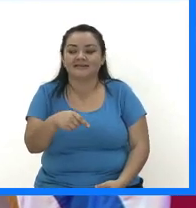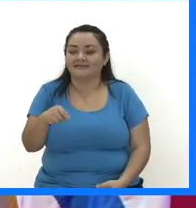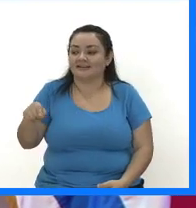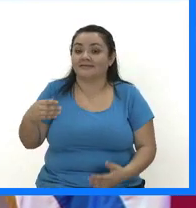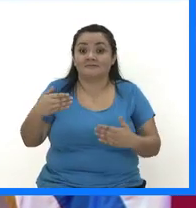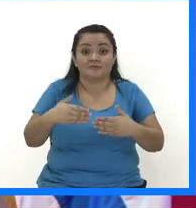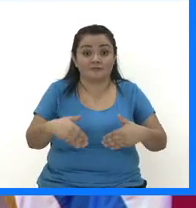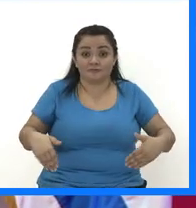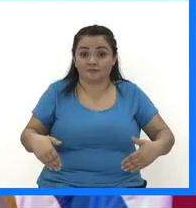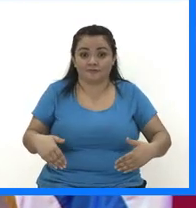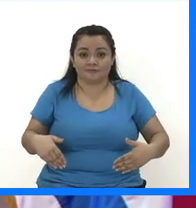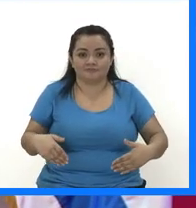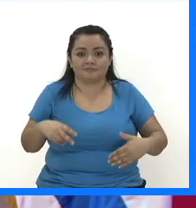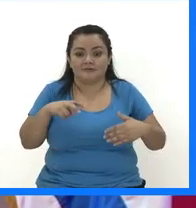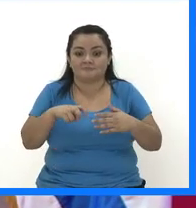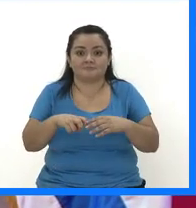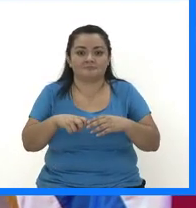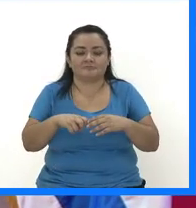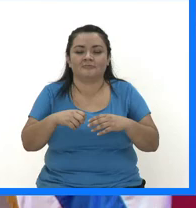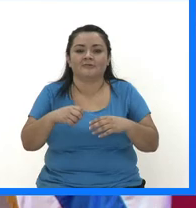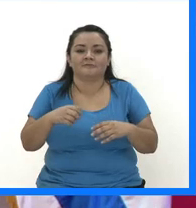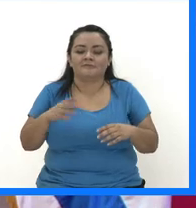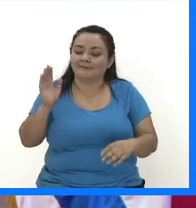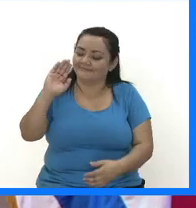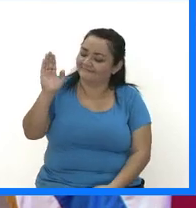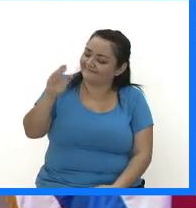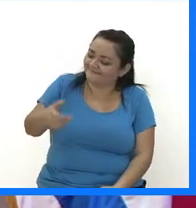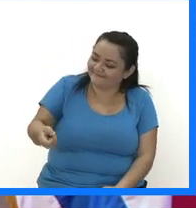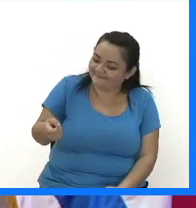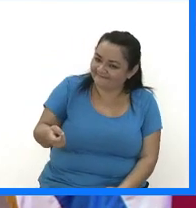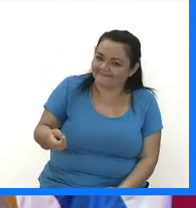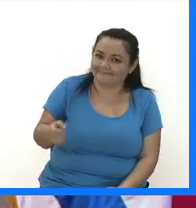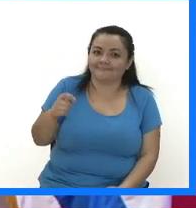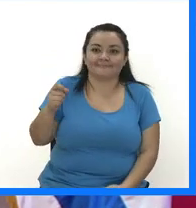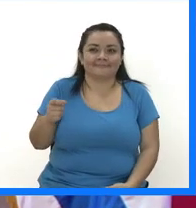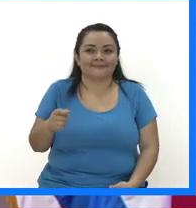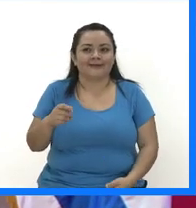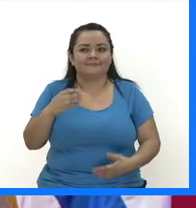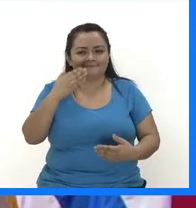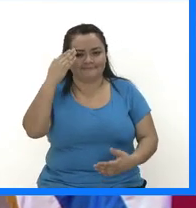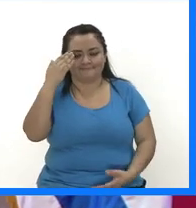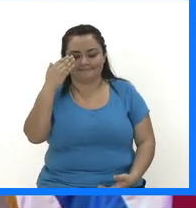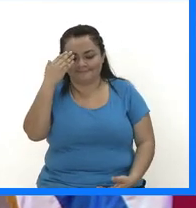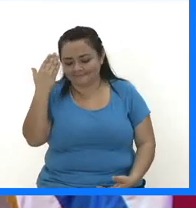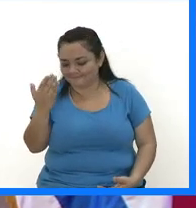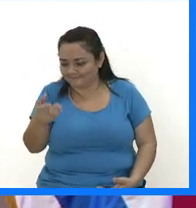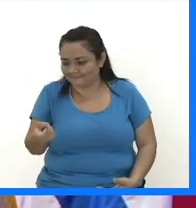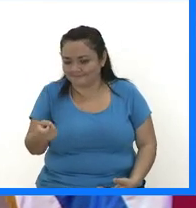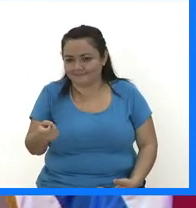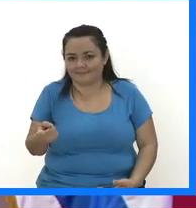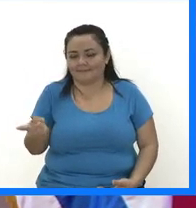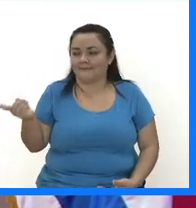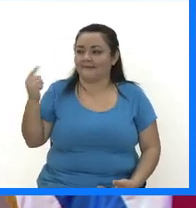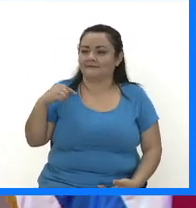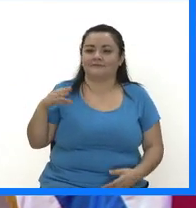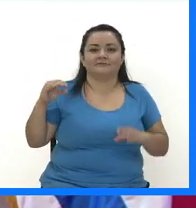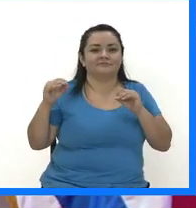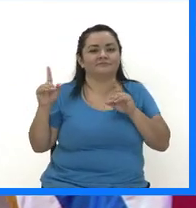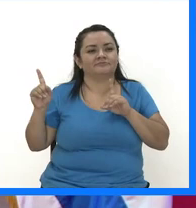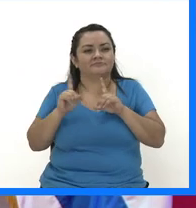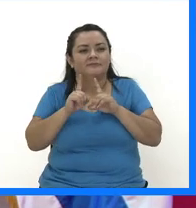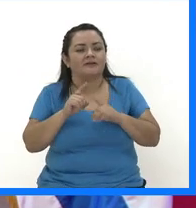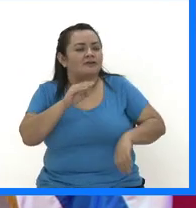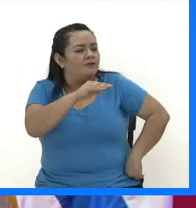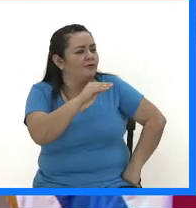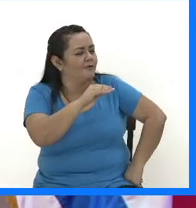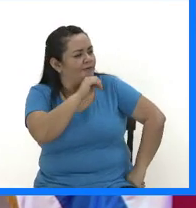infierno pero está aquí los saluda y todo muy decentemente muy cordialmente y cuando veníamos de regreso en el auto con asael